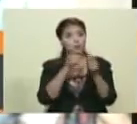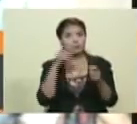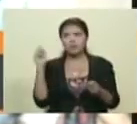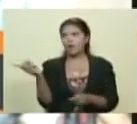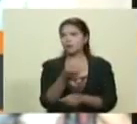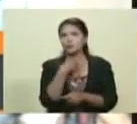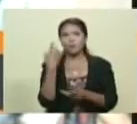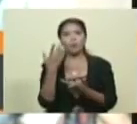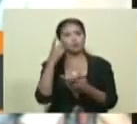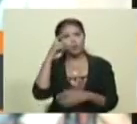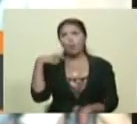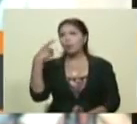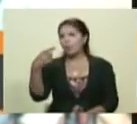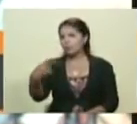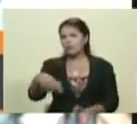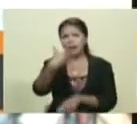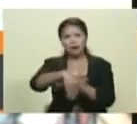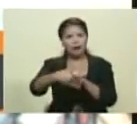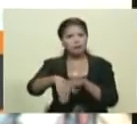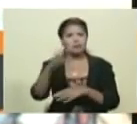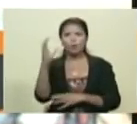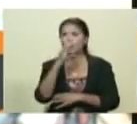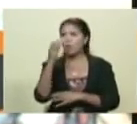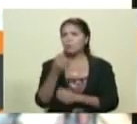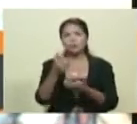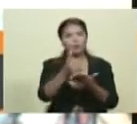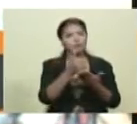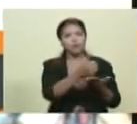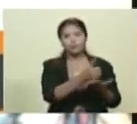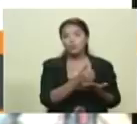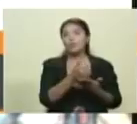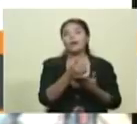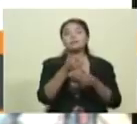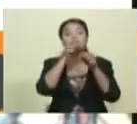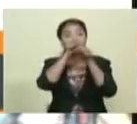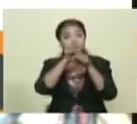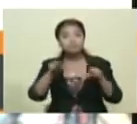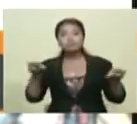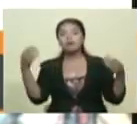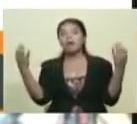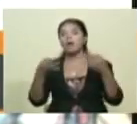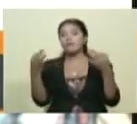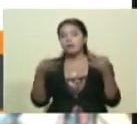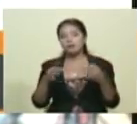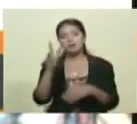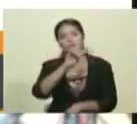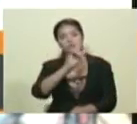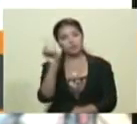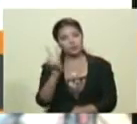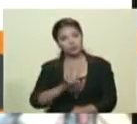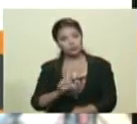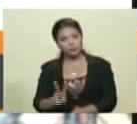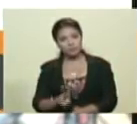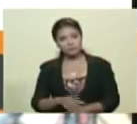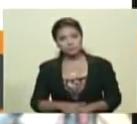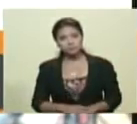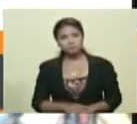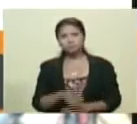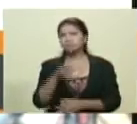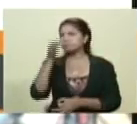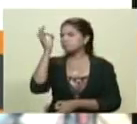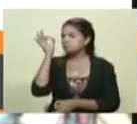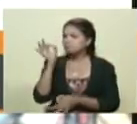apoyan día a día en las calles de Colombia y todos nos ayudan a que se sepa la realidad de Venezuela. Presidente, éxito,